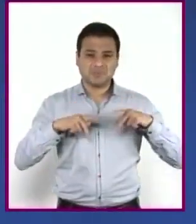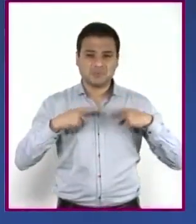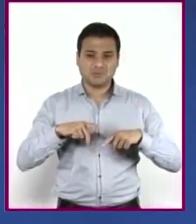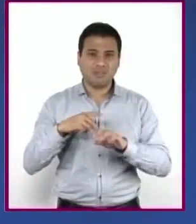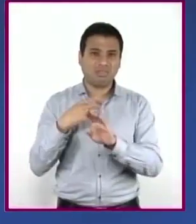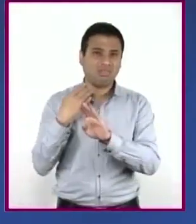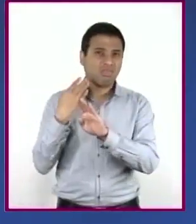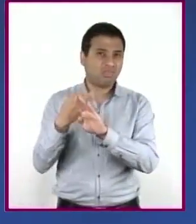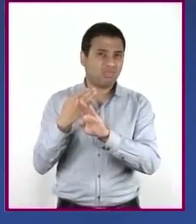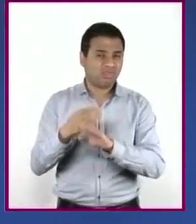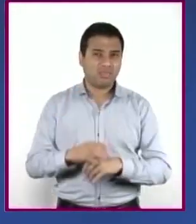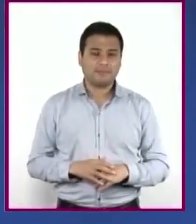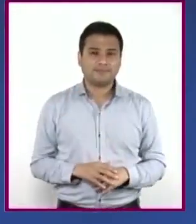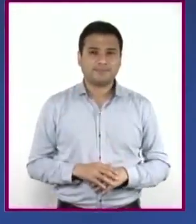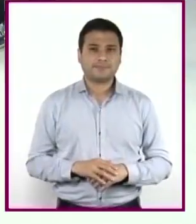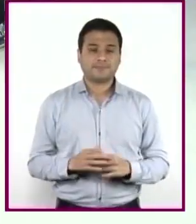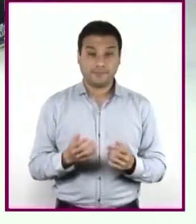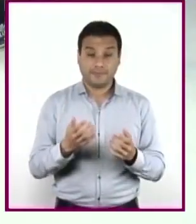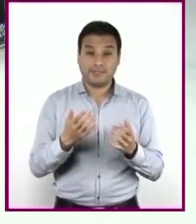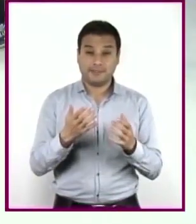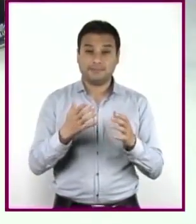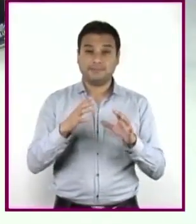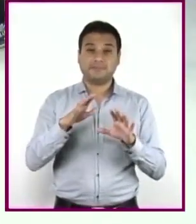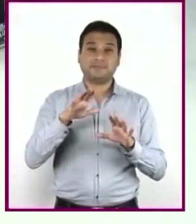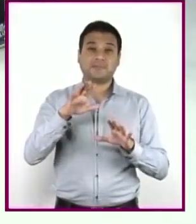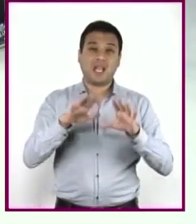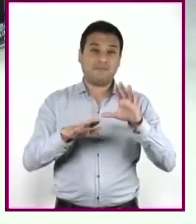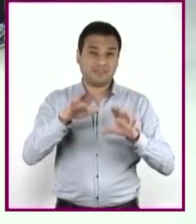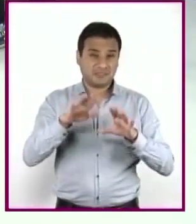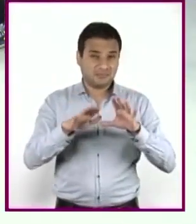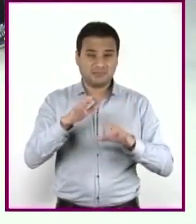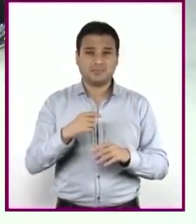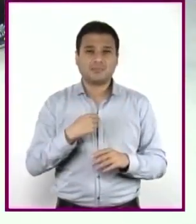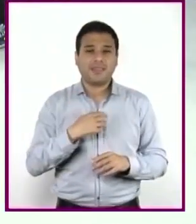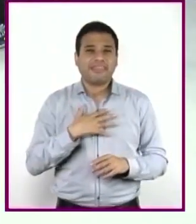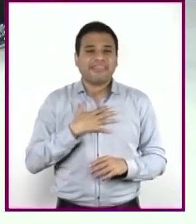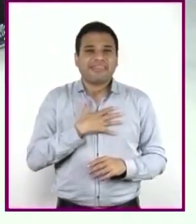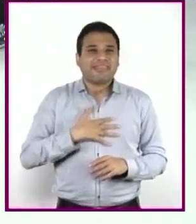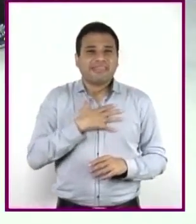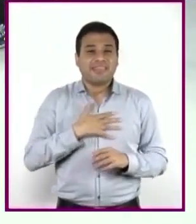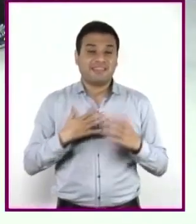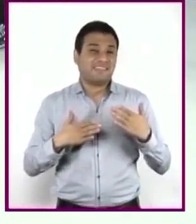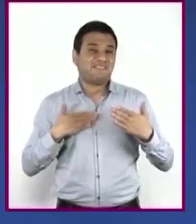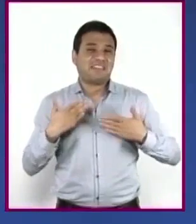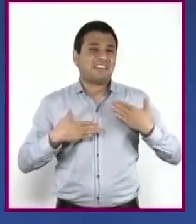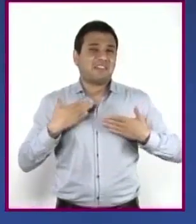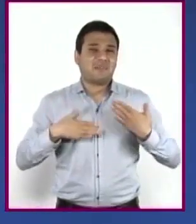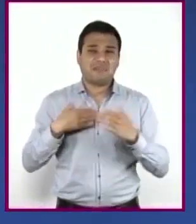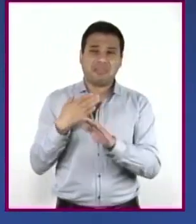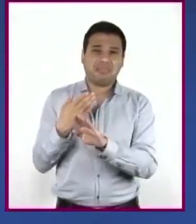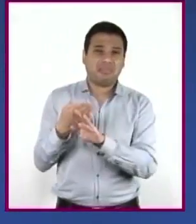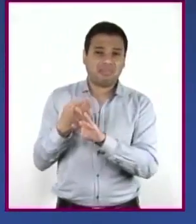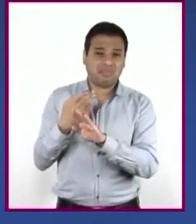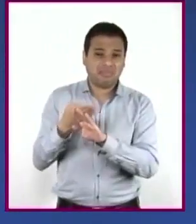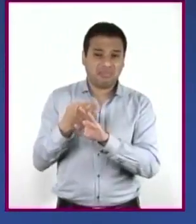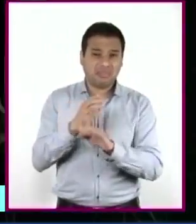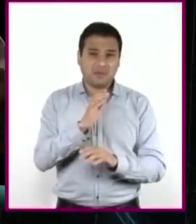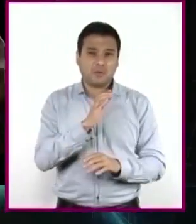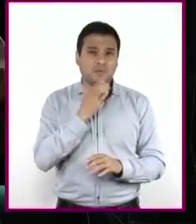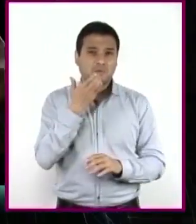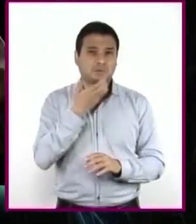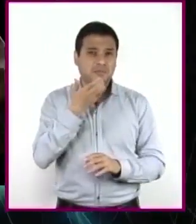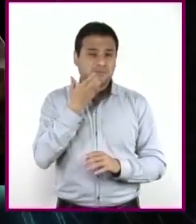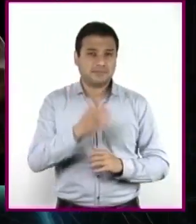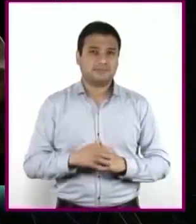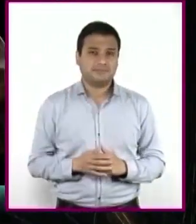atacando a las demás personas y a veces solo por hacerlo o porque creen que es divertido hacerlo